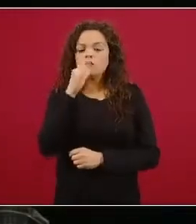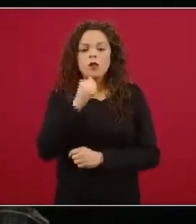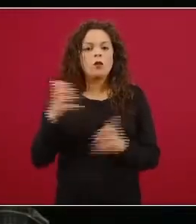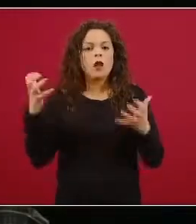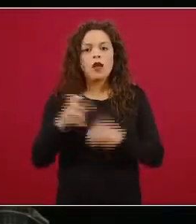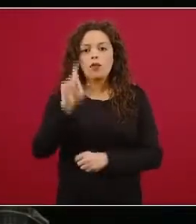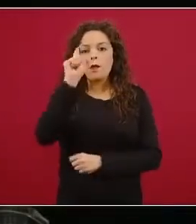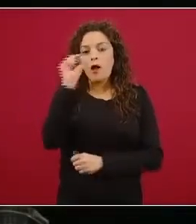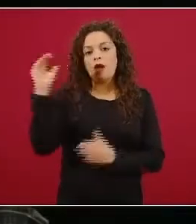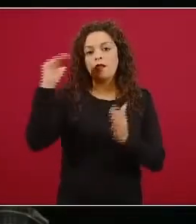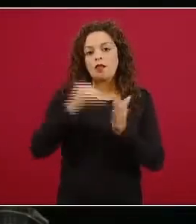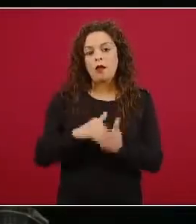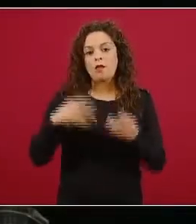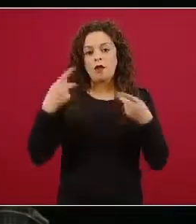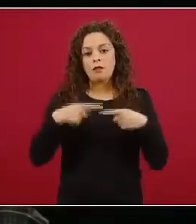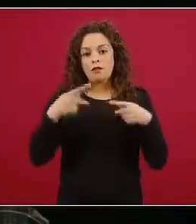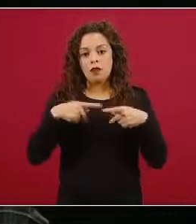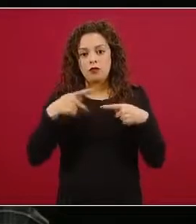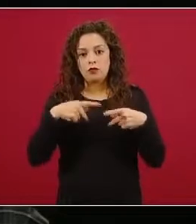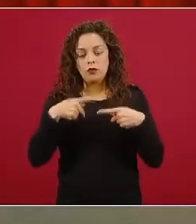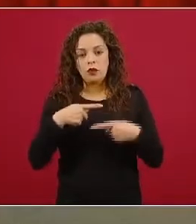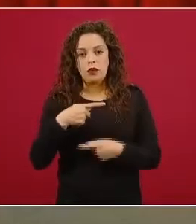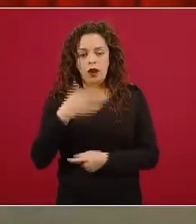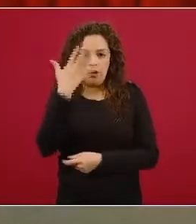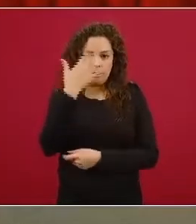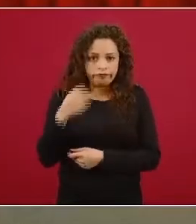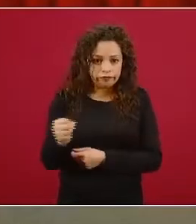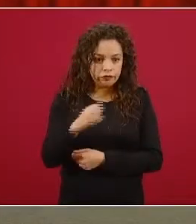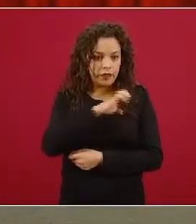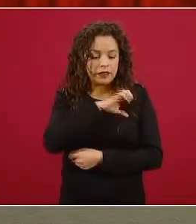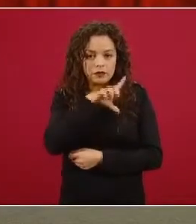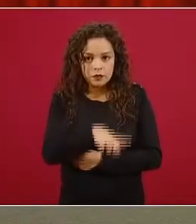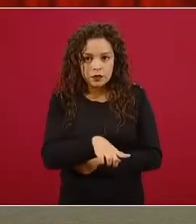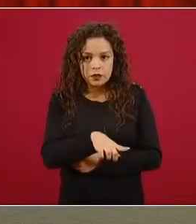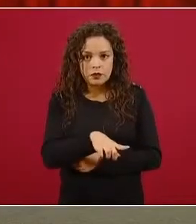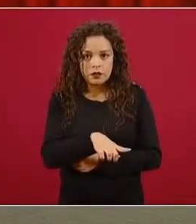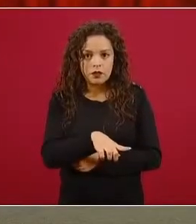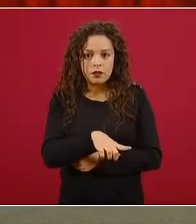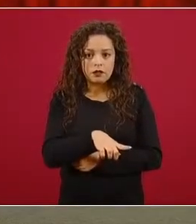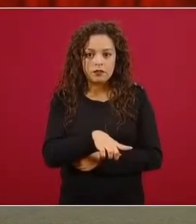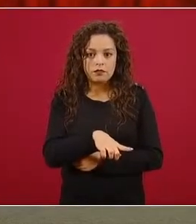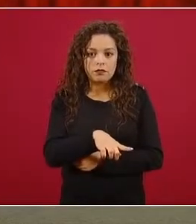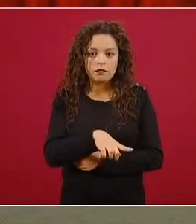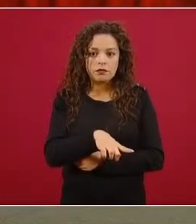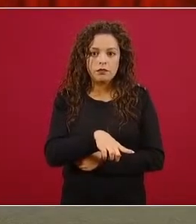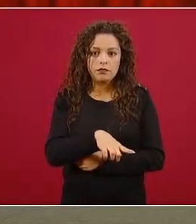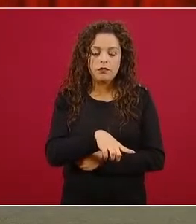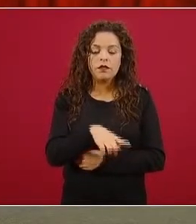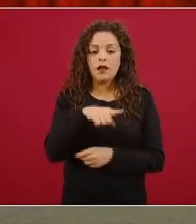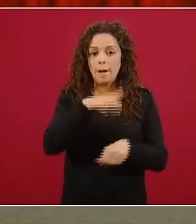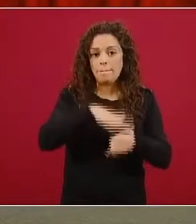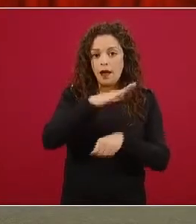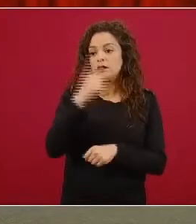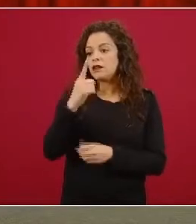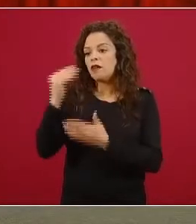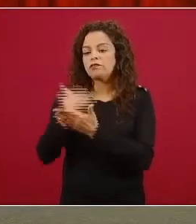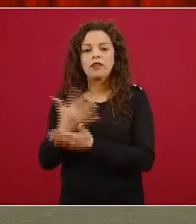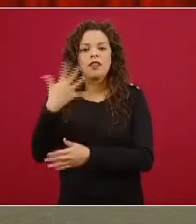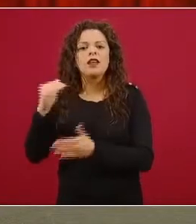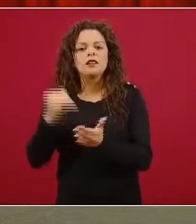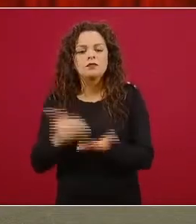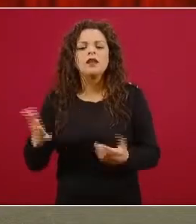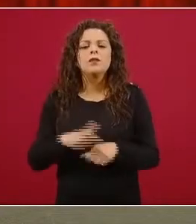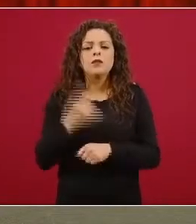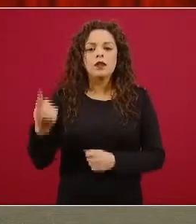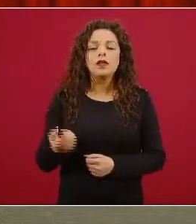20,000 especialistas en lugar de 10,000? ¿Cómo no? Justo es lo que comentábamos en la mañana.